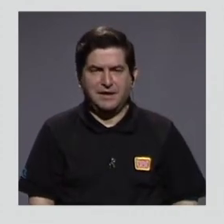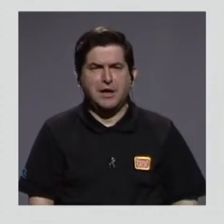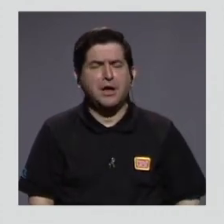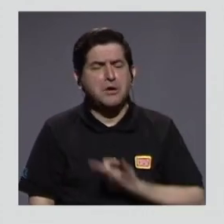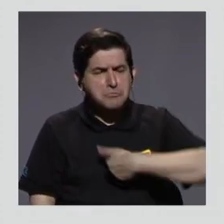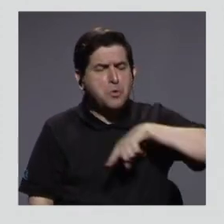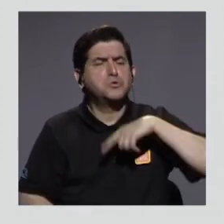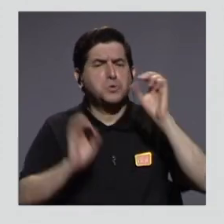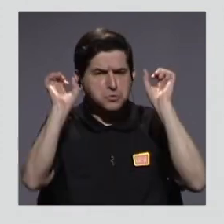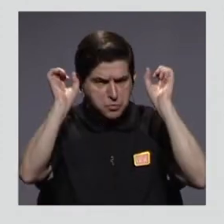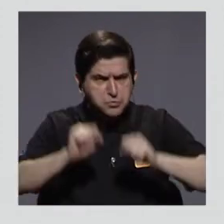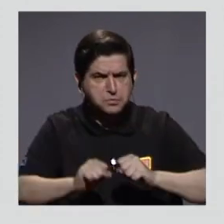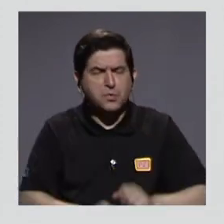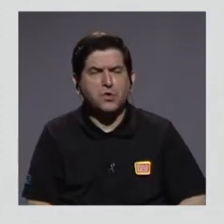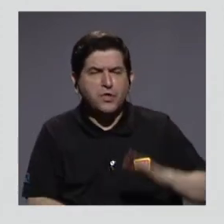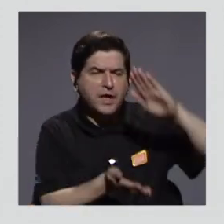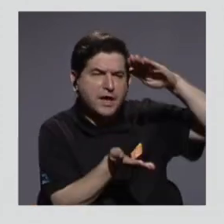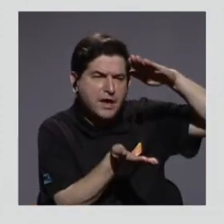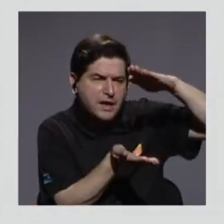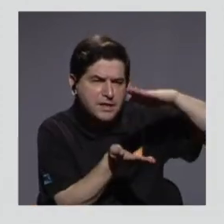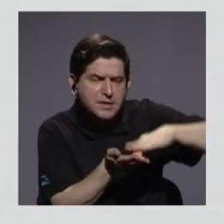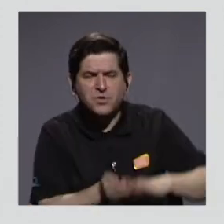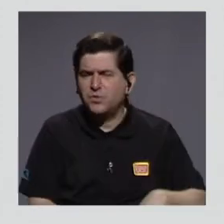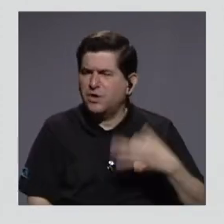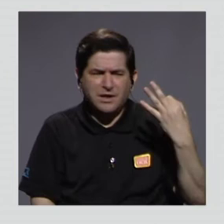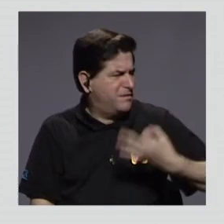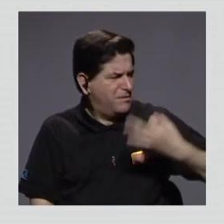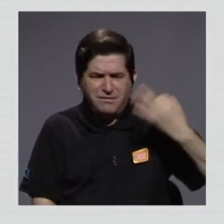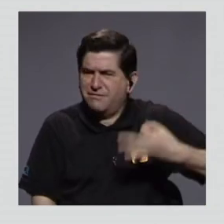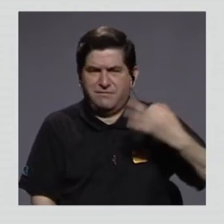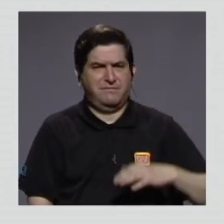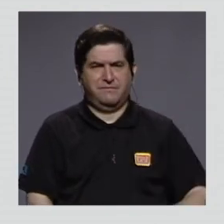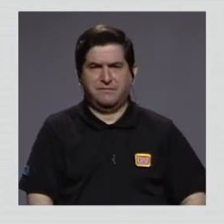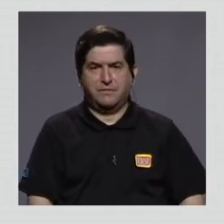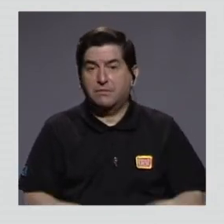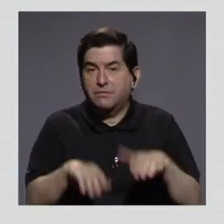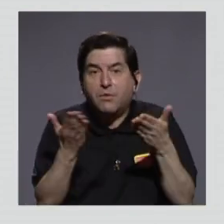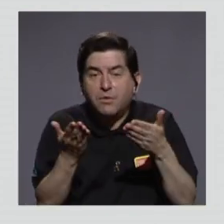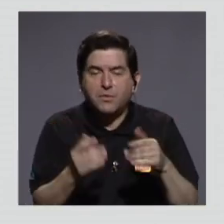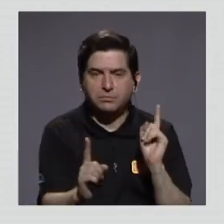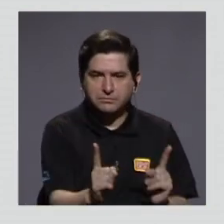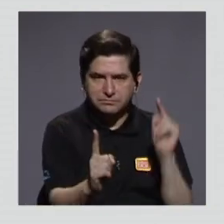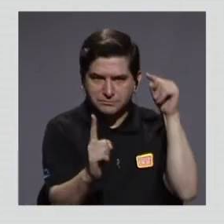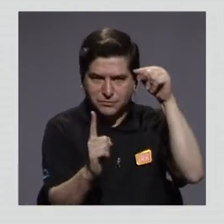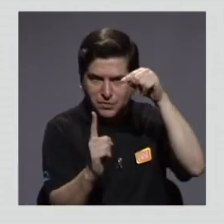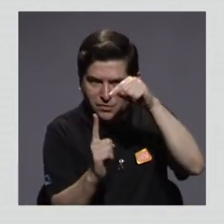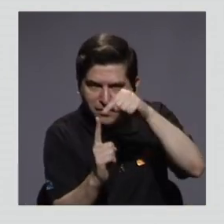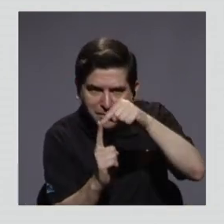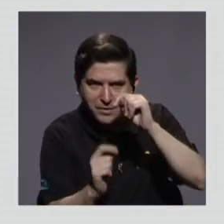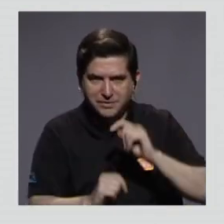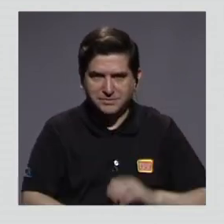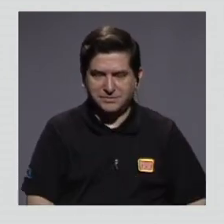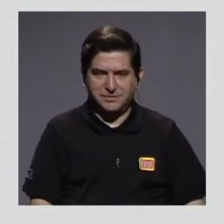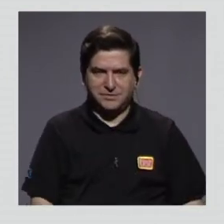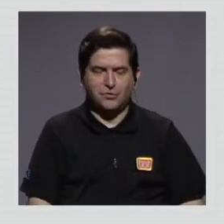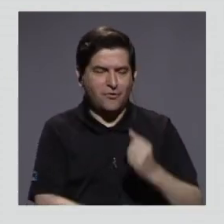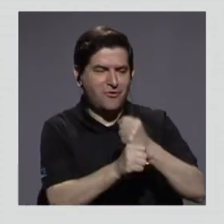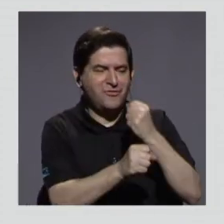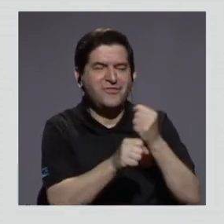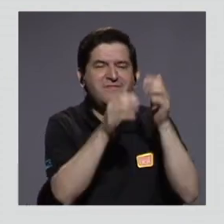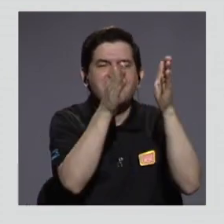cual nosotros tenemos que disminuir esa informalidad con el fin de que los